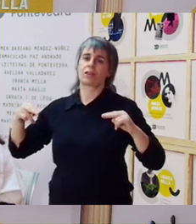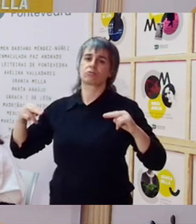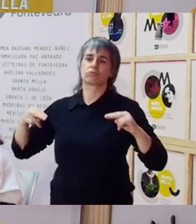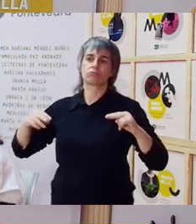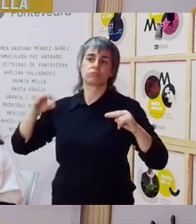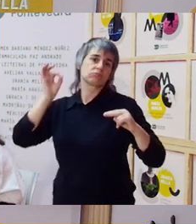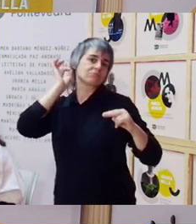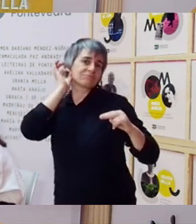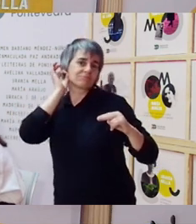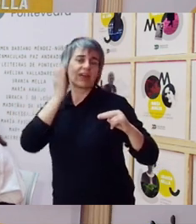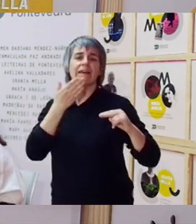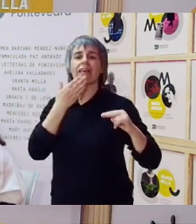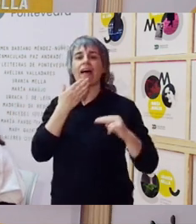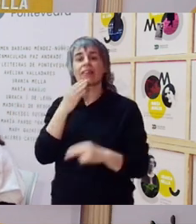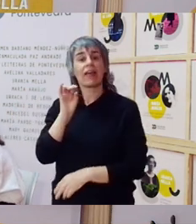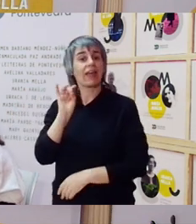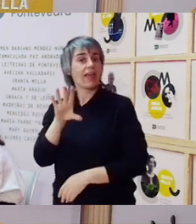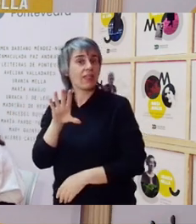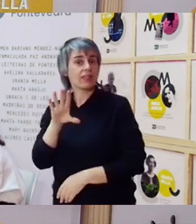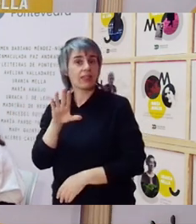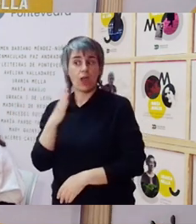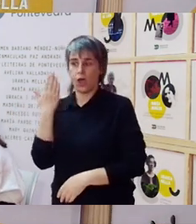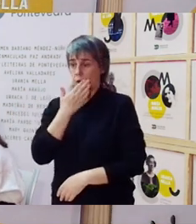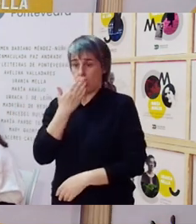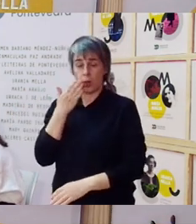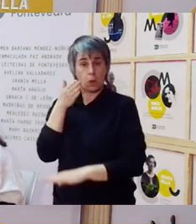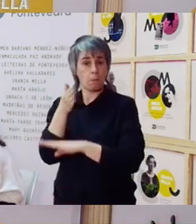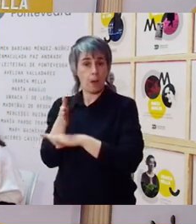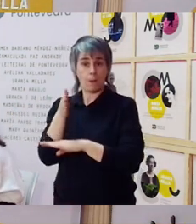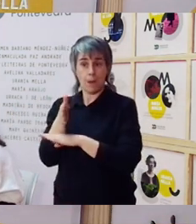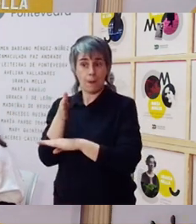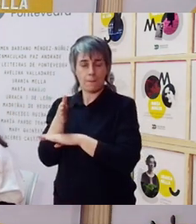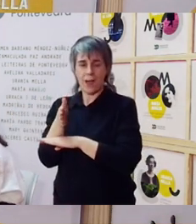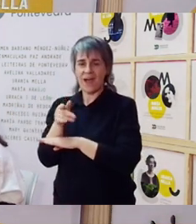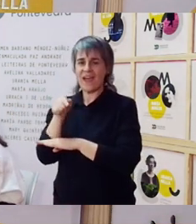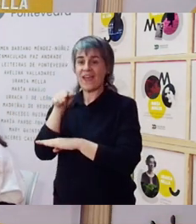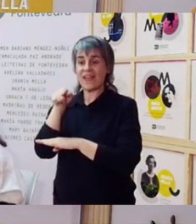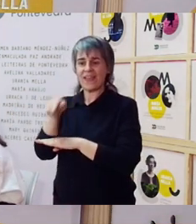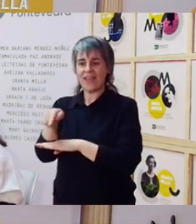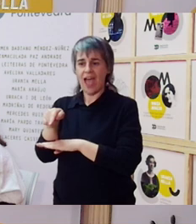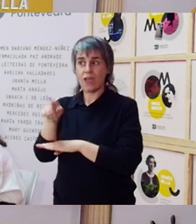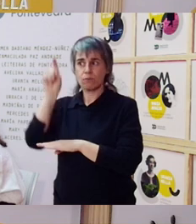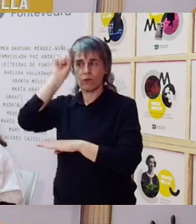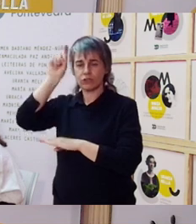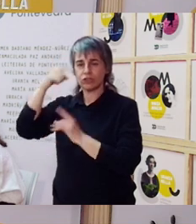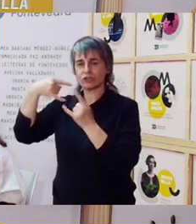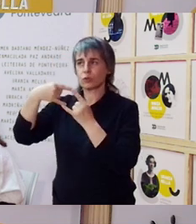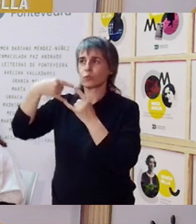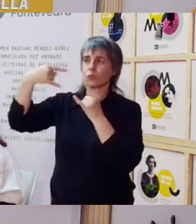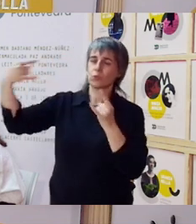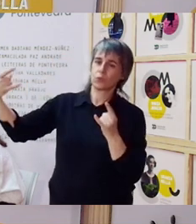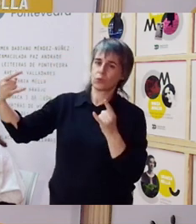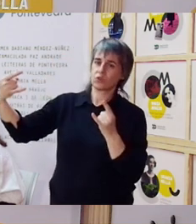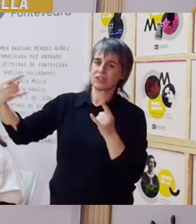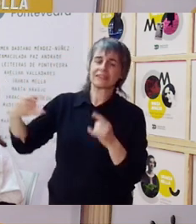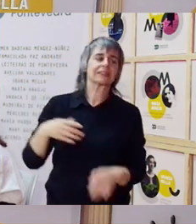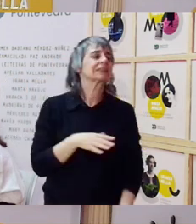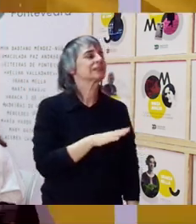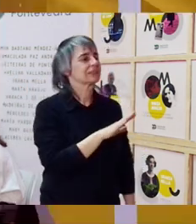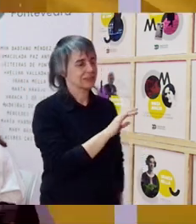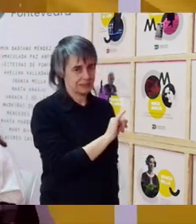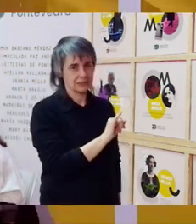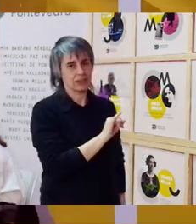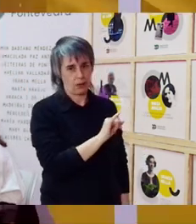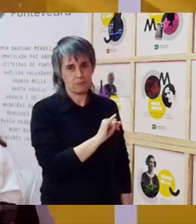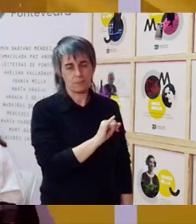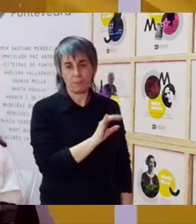15 anos que vai á escola e enamórase... do maestro. Pois eso, era unha